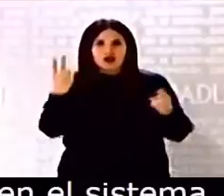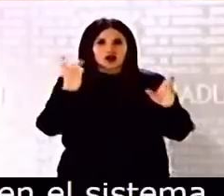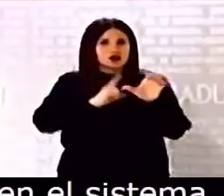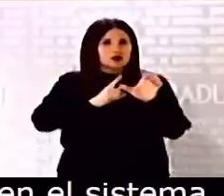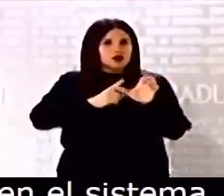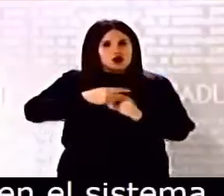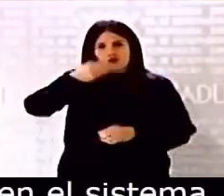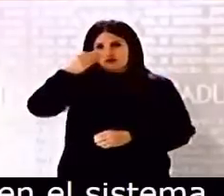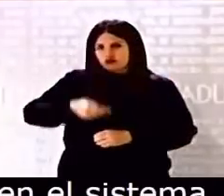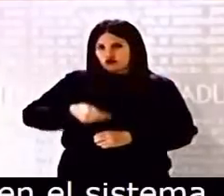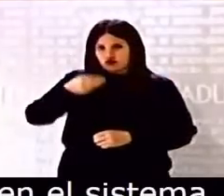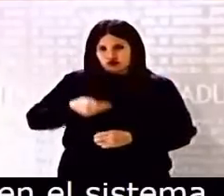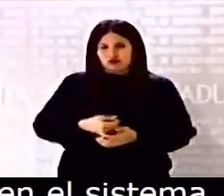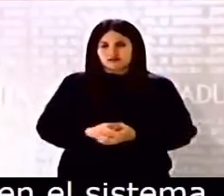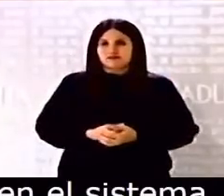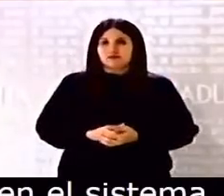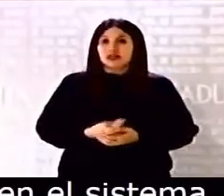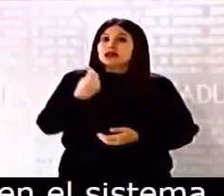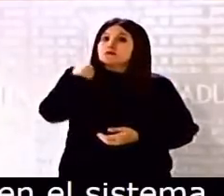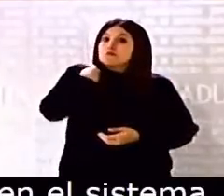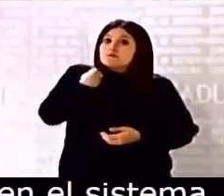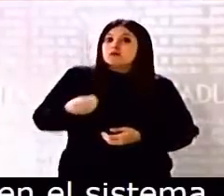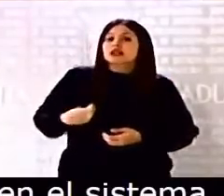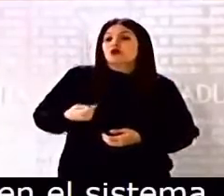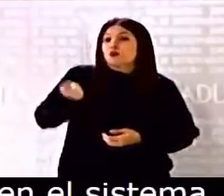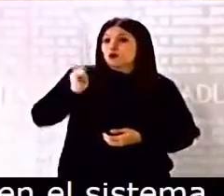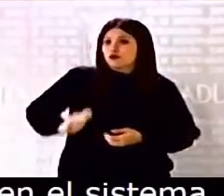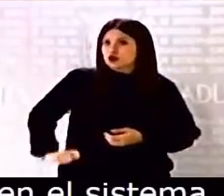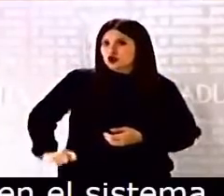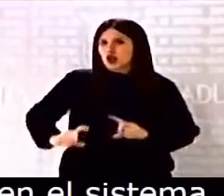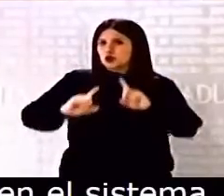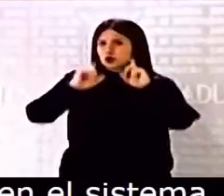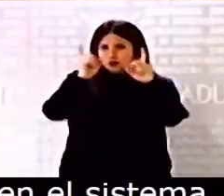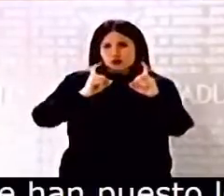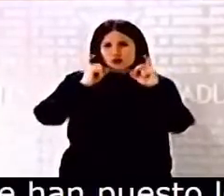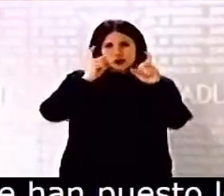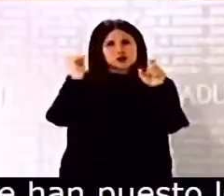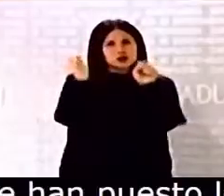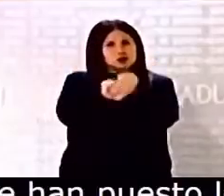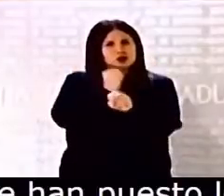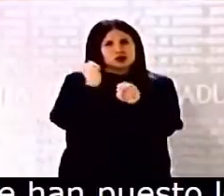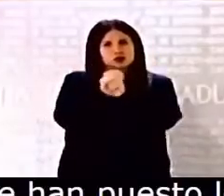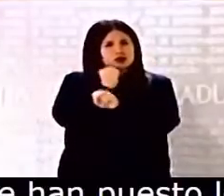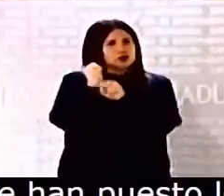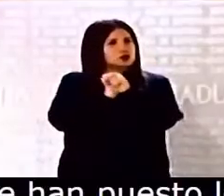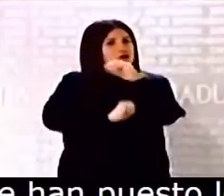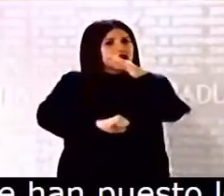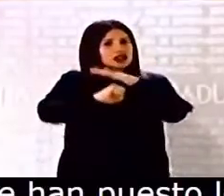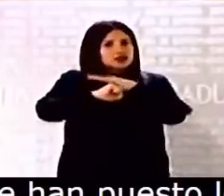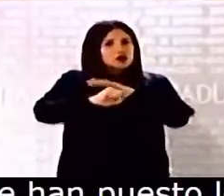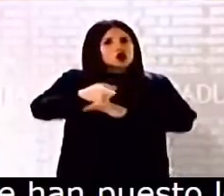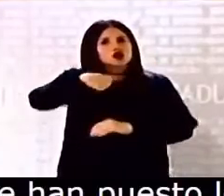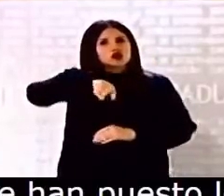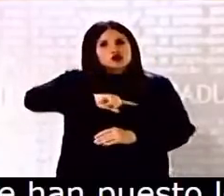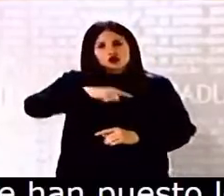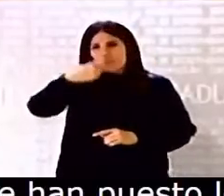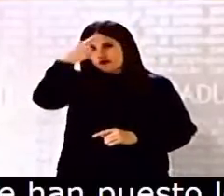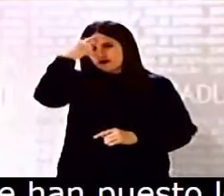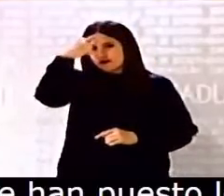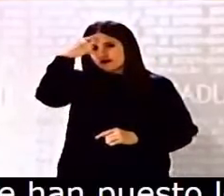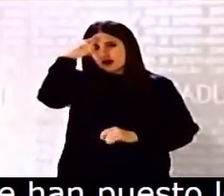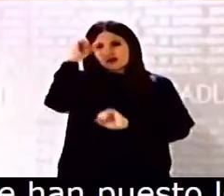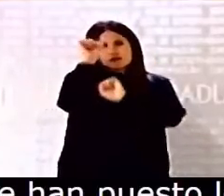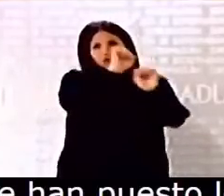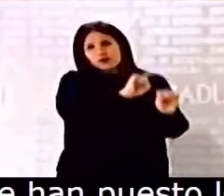Esos profesionales que han puesto lo mejor de ellos mismos, siempre habíamos soñado con protegerles lo mejor